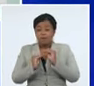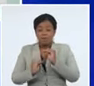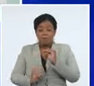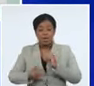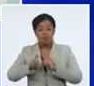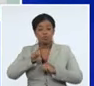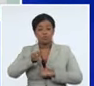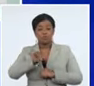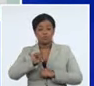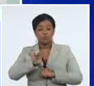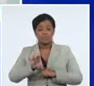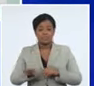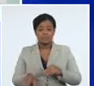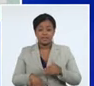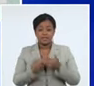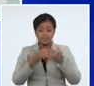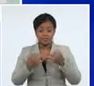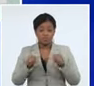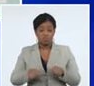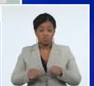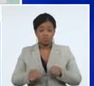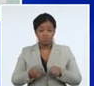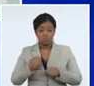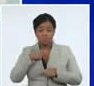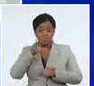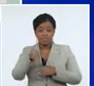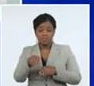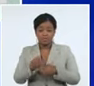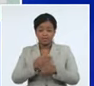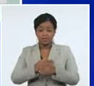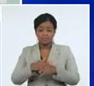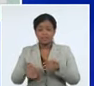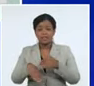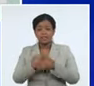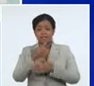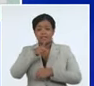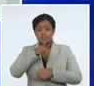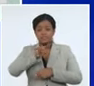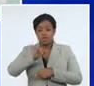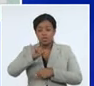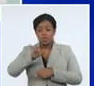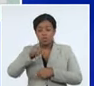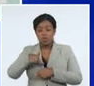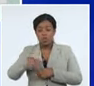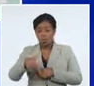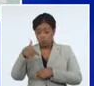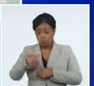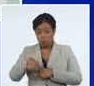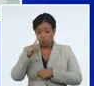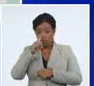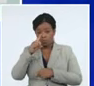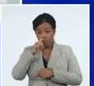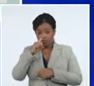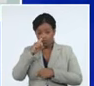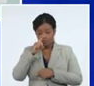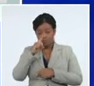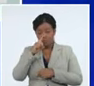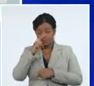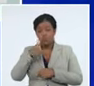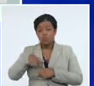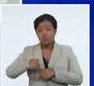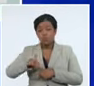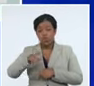días, y como yo le decía ahorita, desde el 16 de junio del 21, julio,